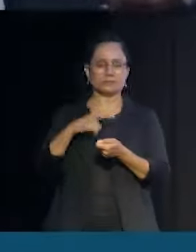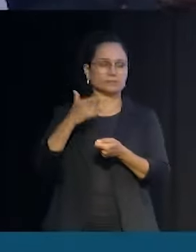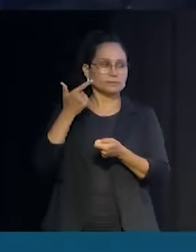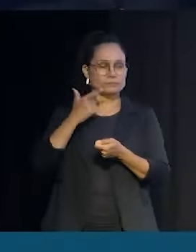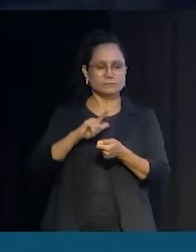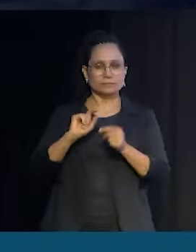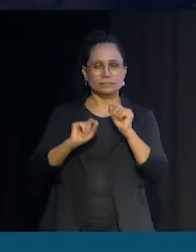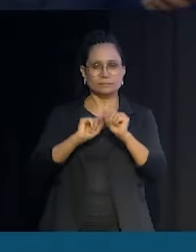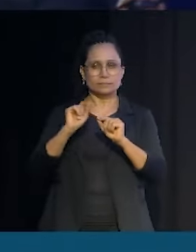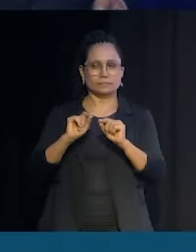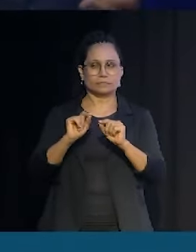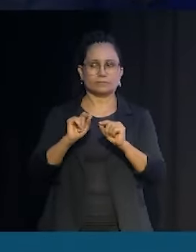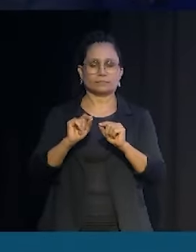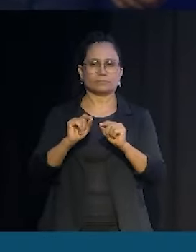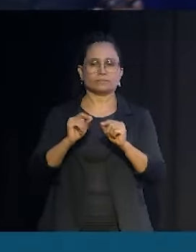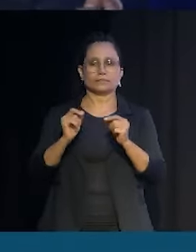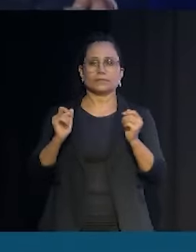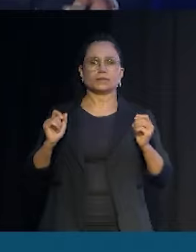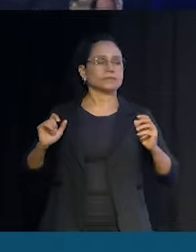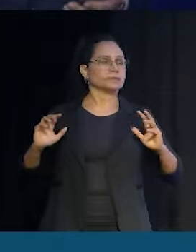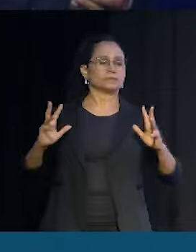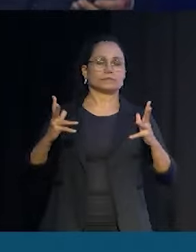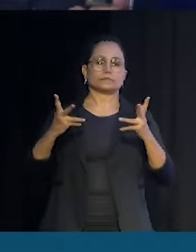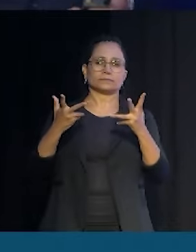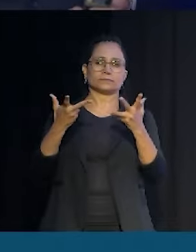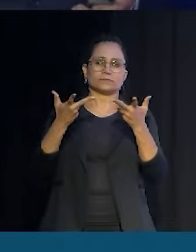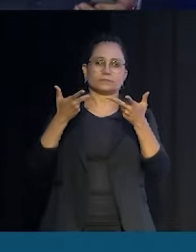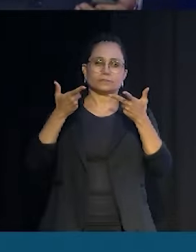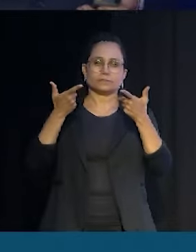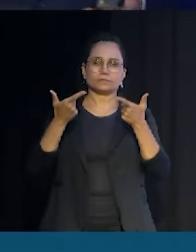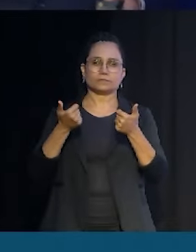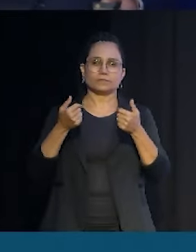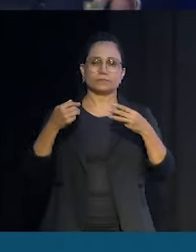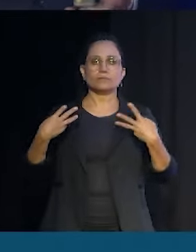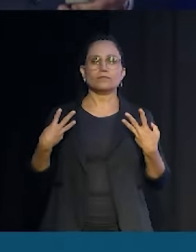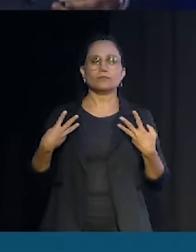lo que Perosa hace con su equipo tan brillante